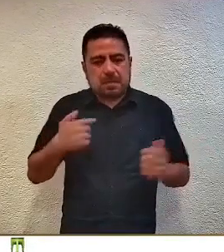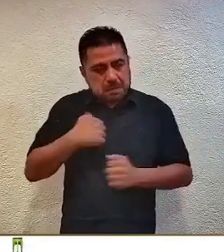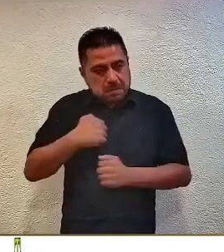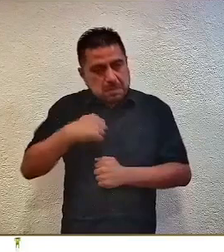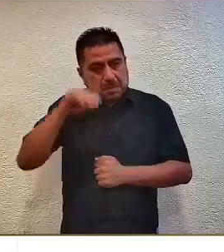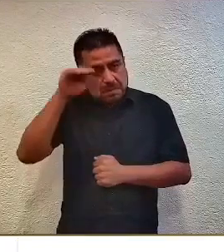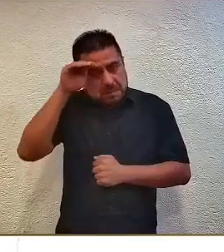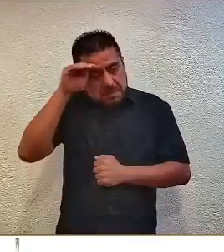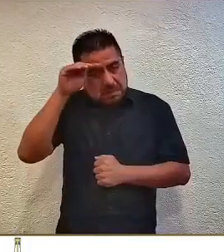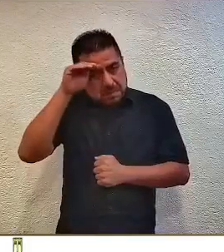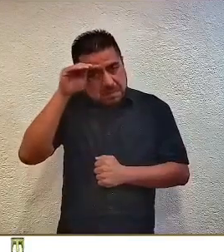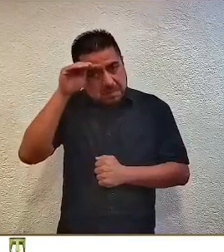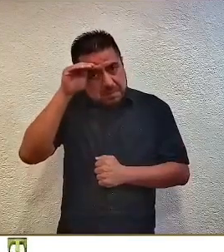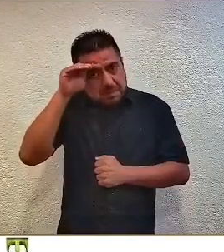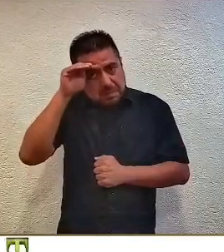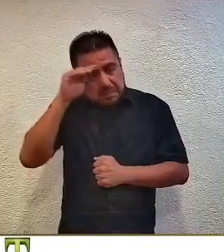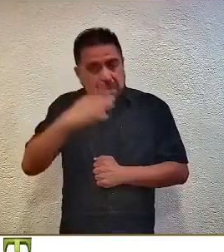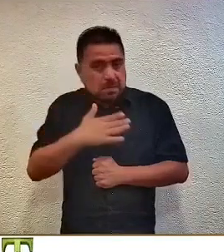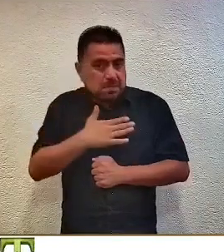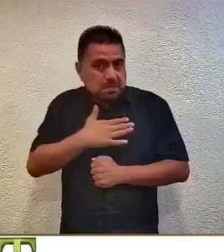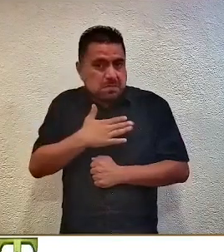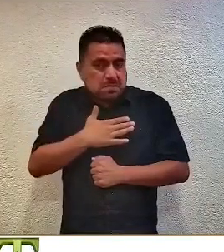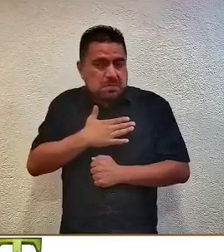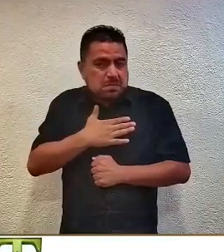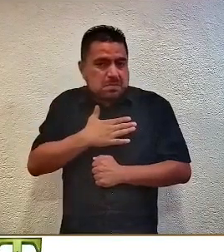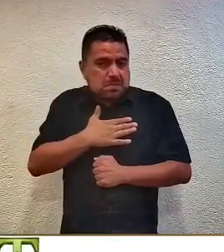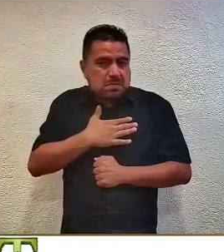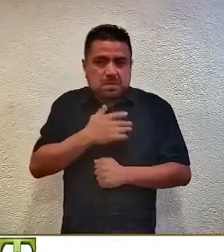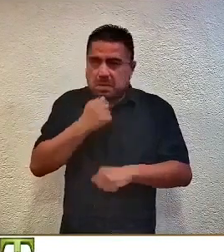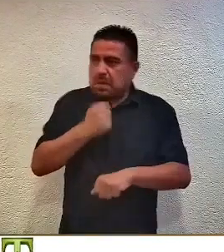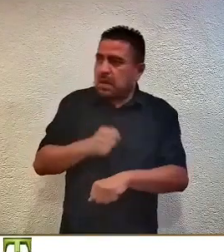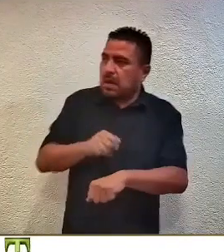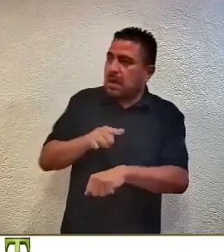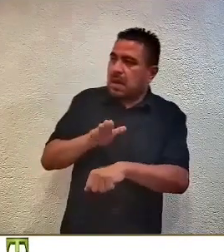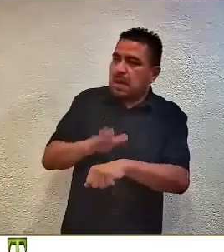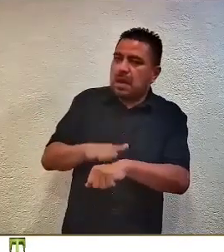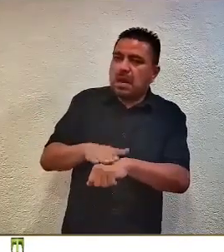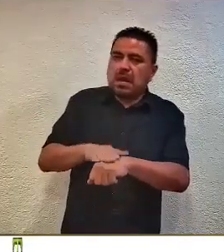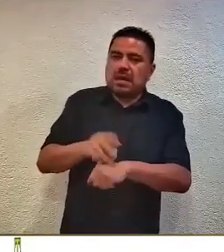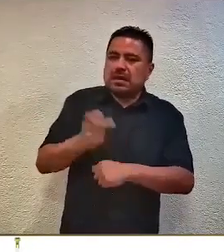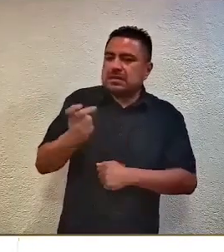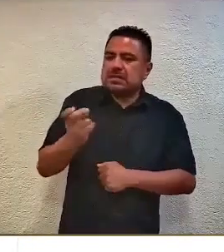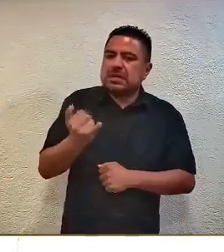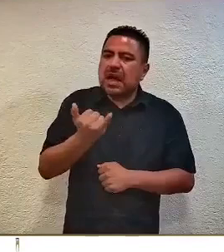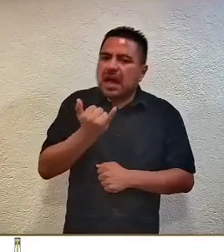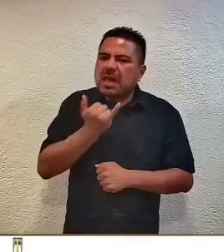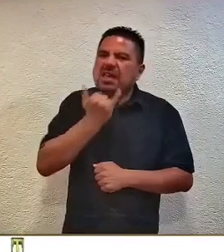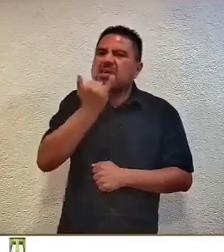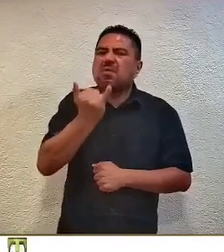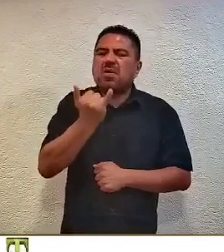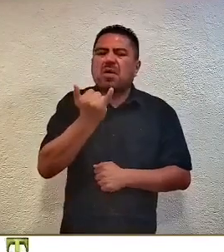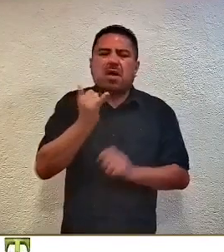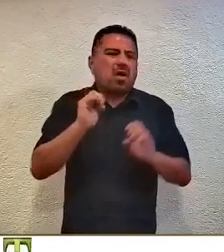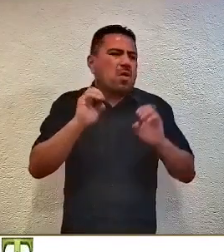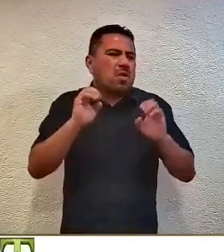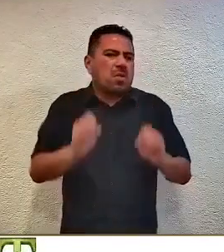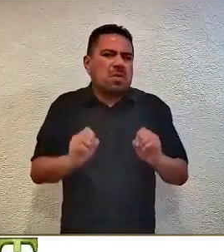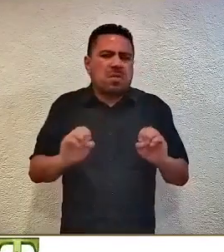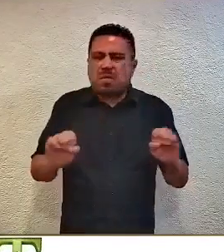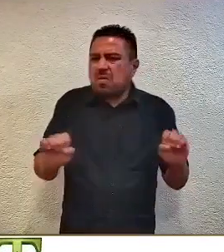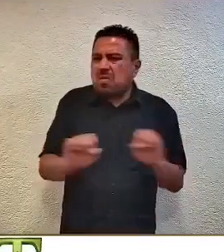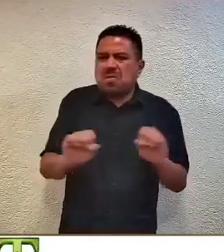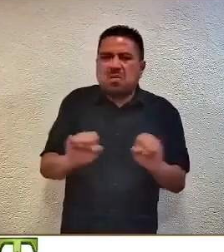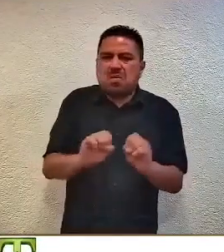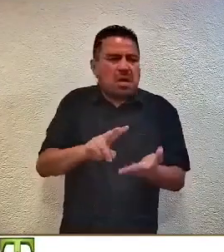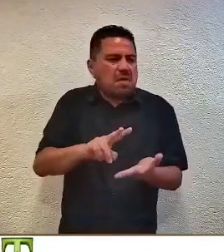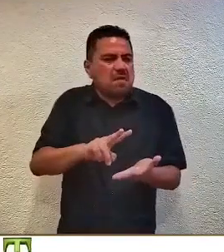considero que, o advierto que son equívocas o que no se